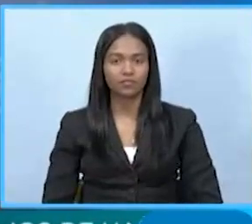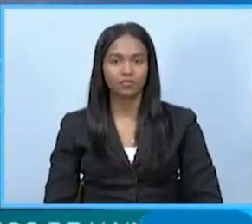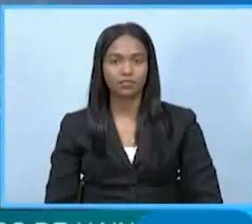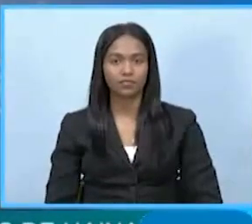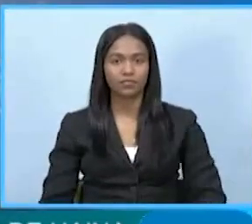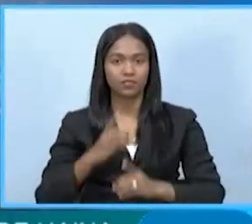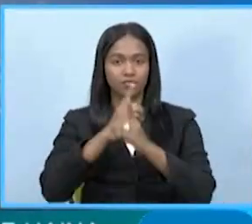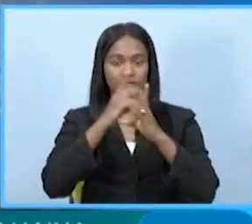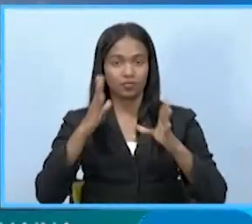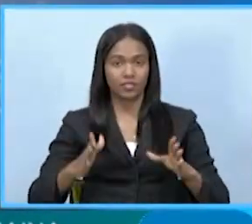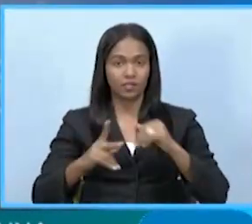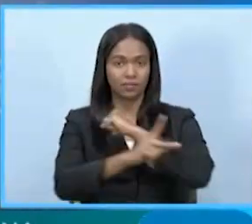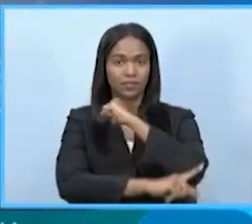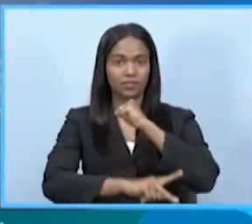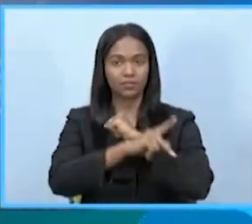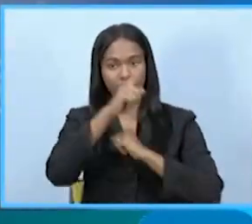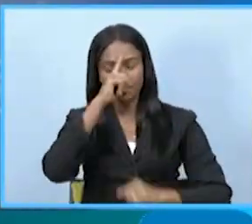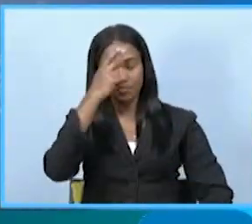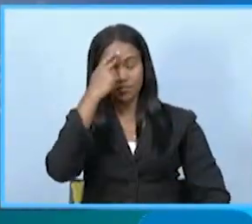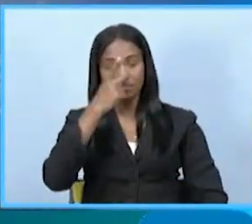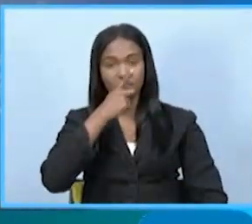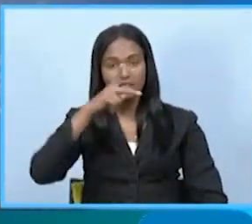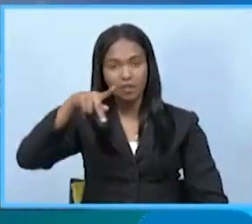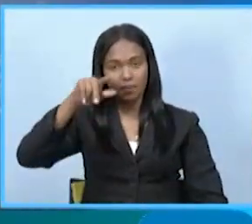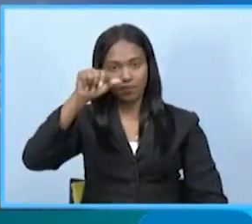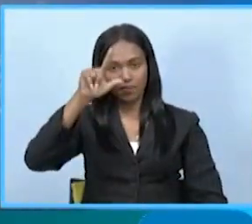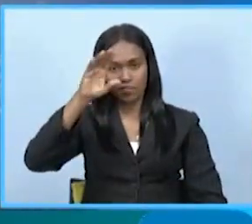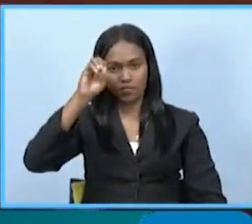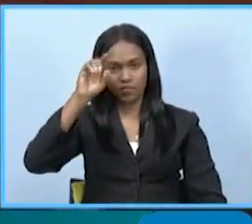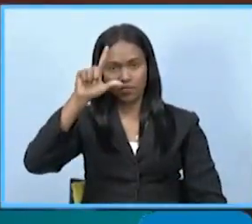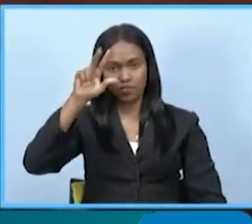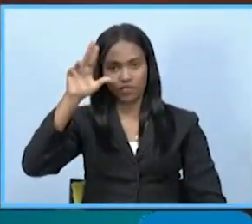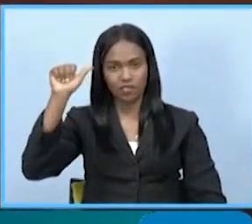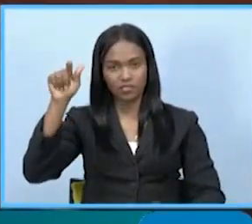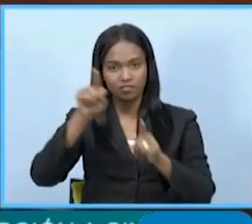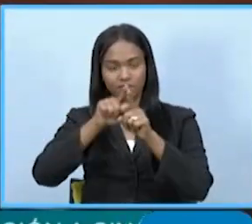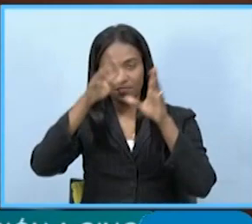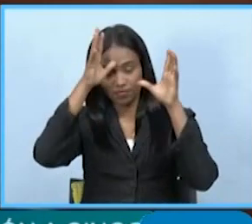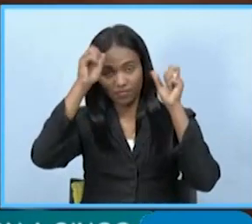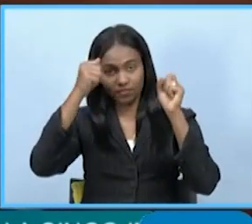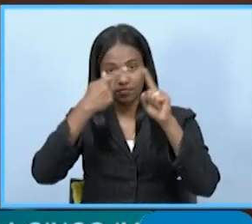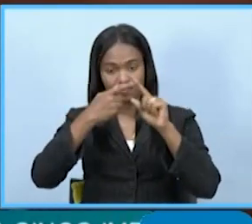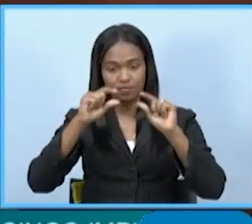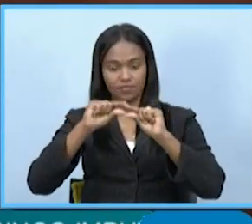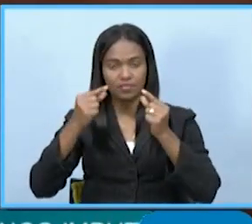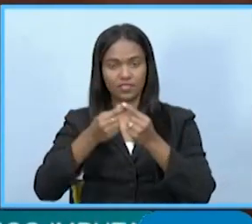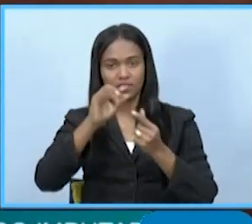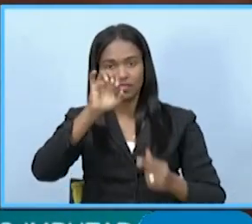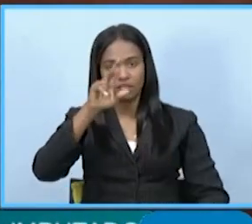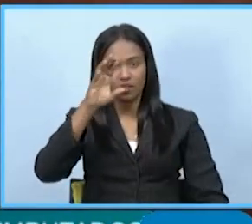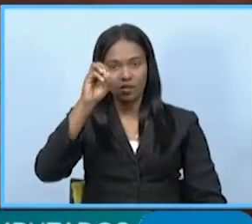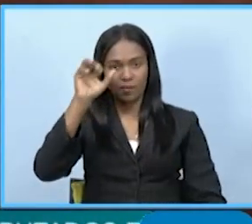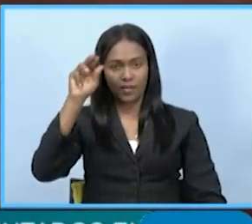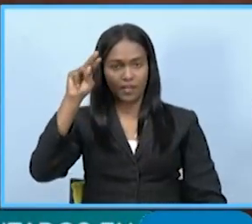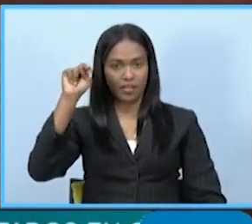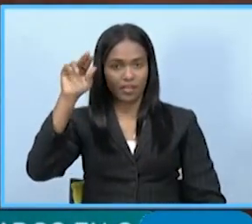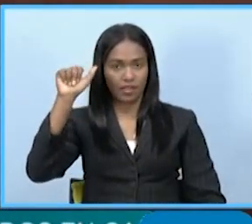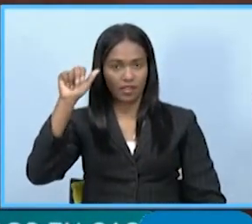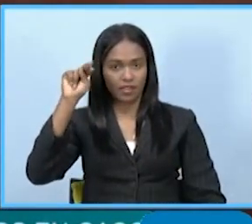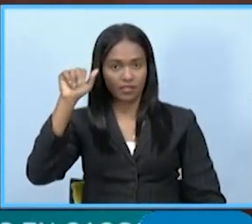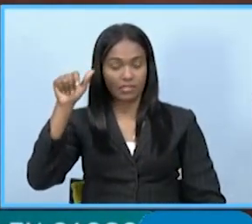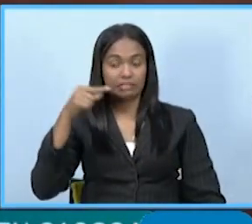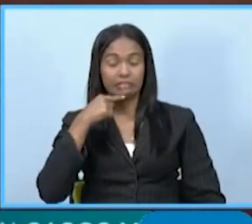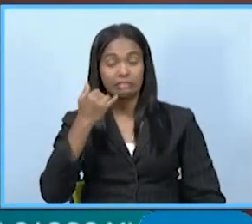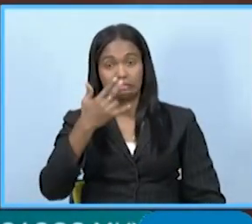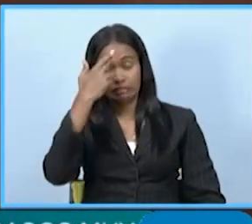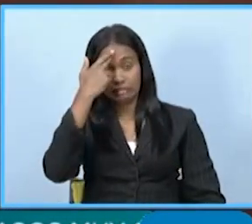El defensor del pueblo de la República Dominicana, Pablo Ulloa, quien también es presidente de la Federación Iberoamericana de Ombudsman, afirmó que